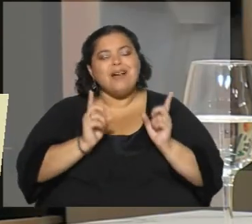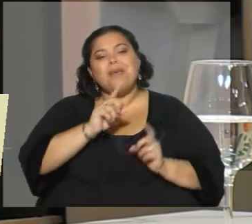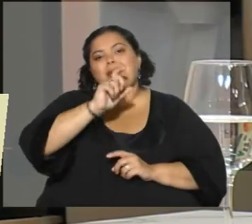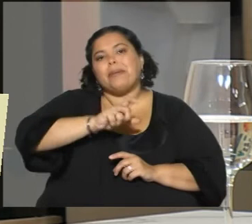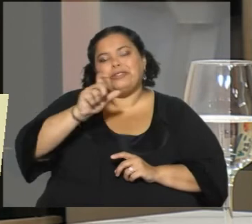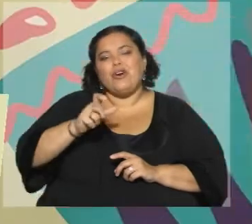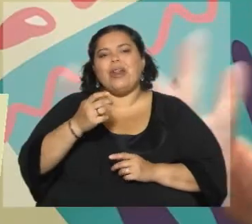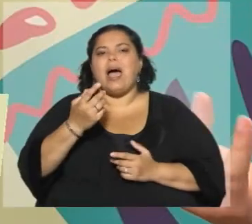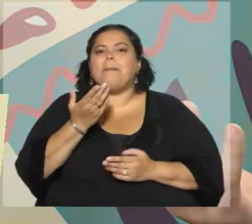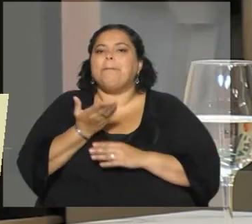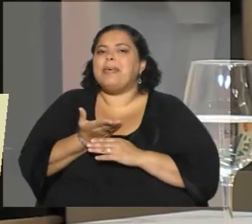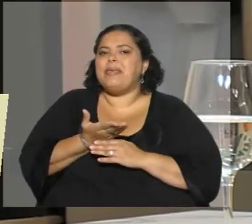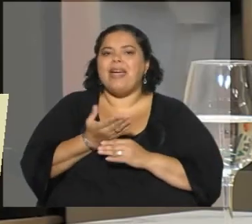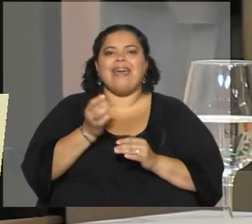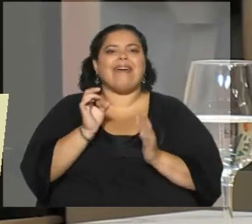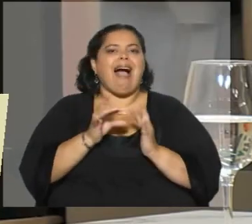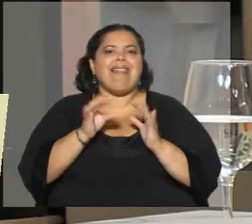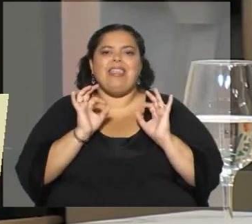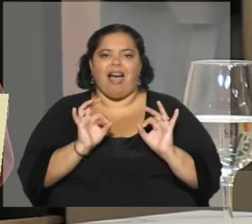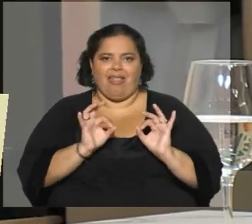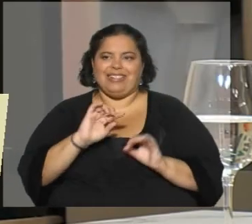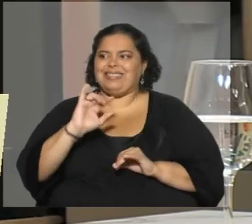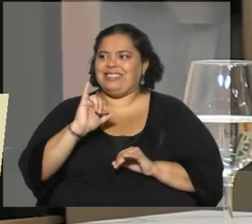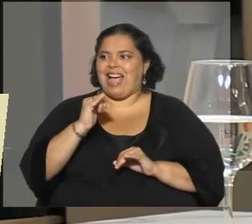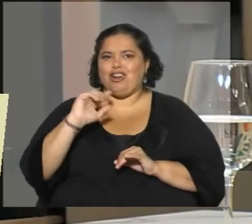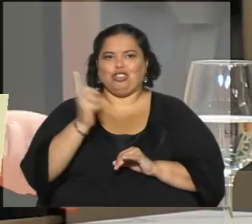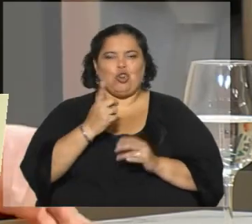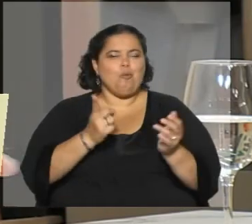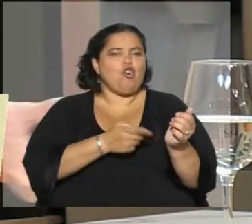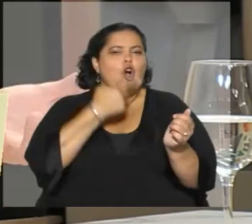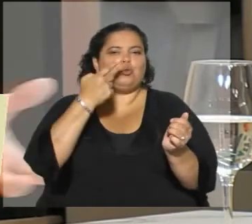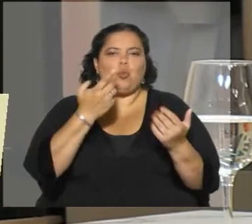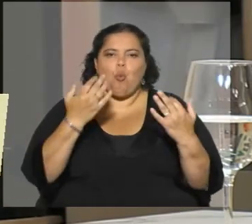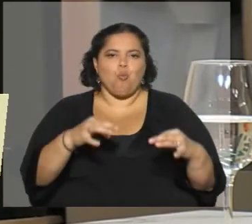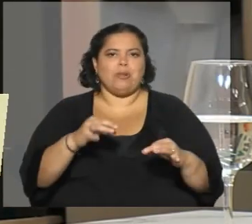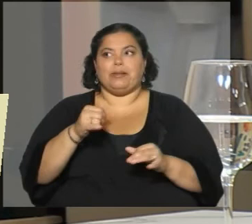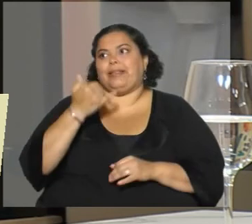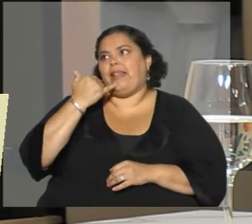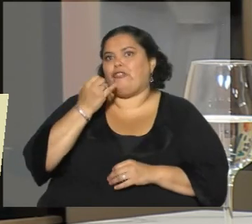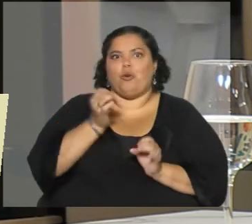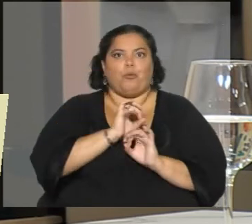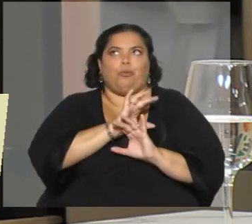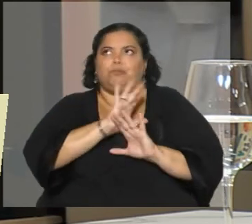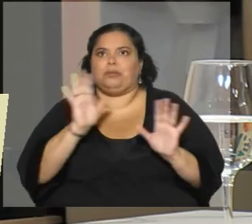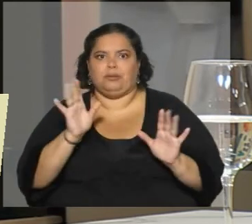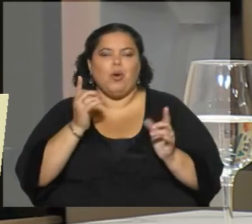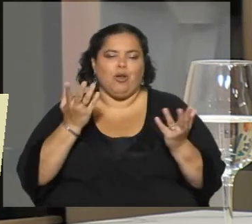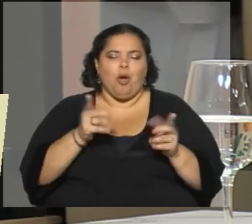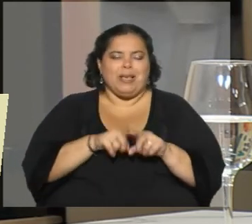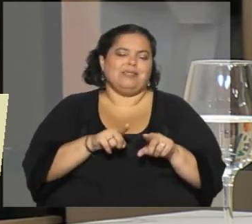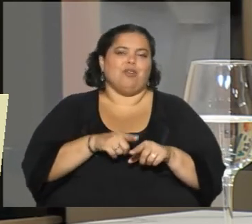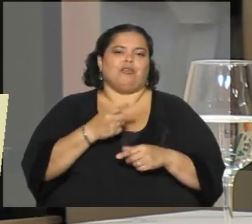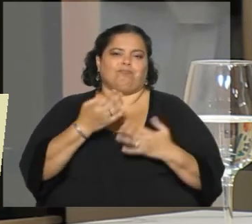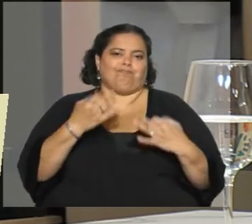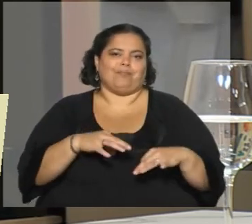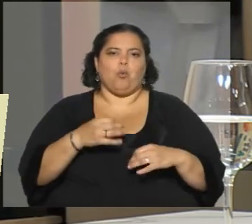de necesarios segundos acostumbrados a eso sin duda lo mismo en su propio teléfono de todo claro si decís que viene entonces la gente